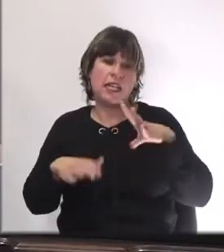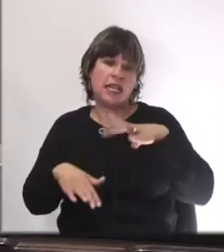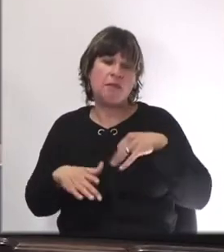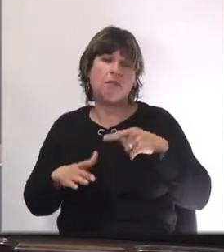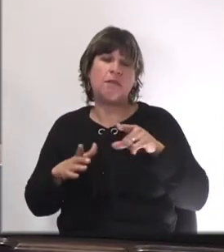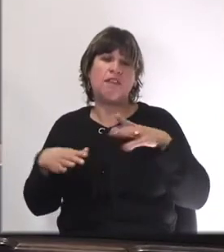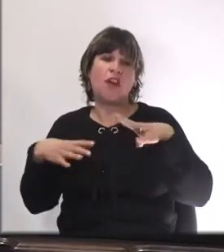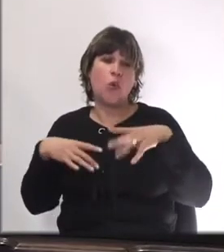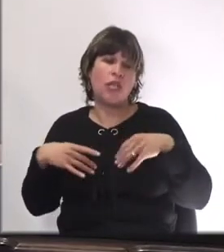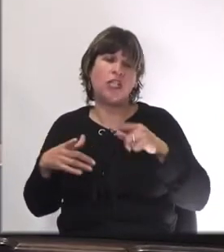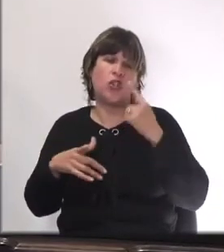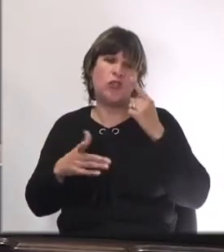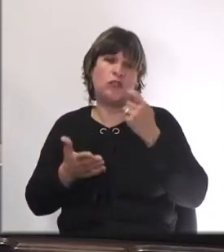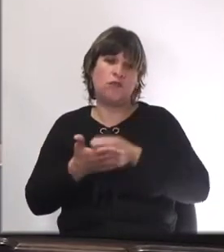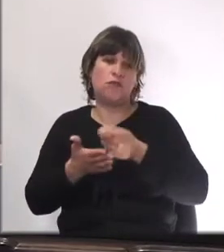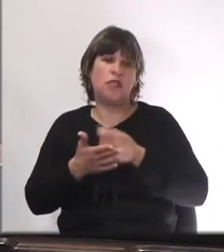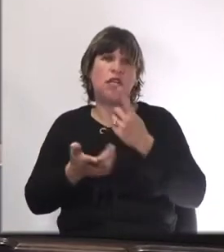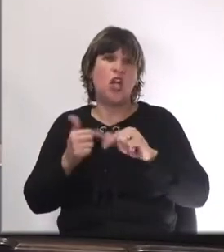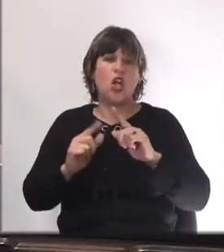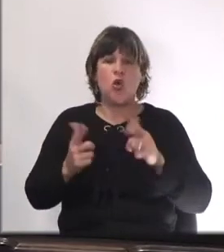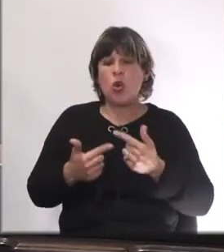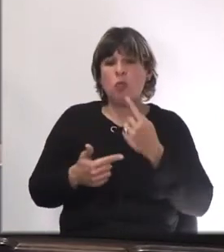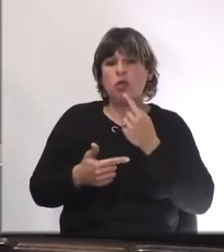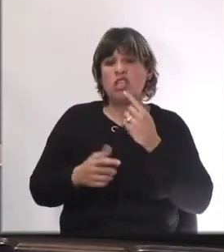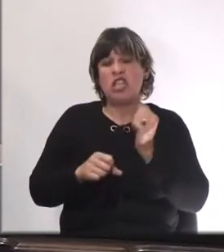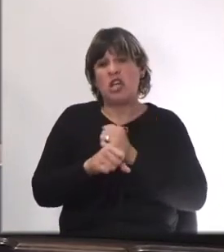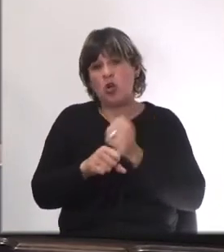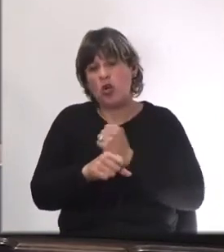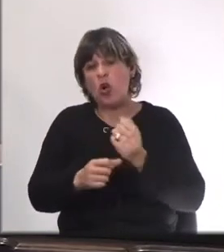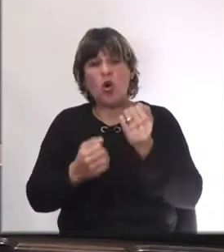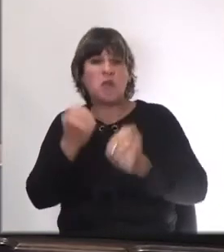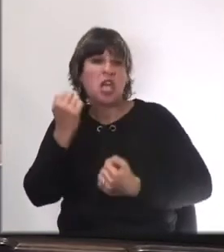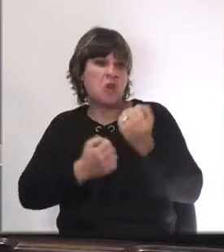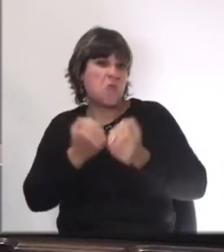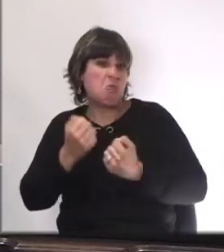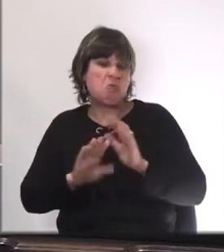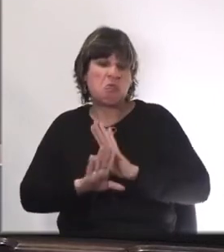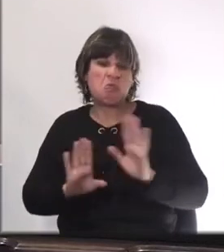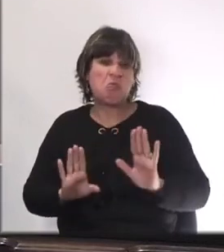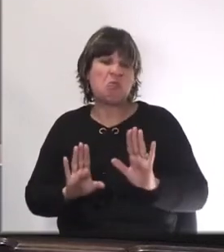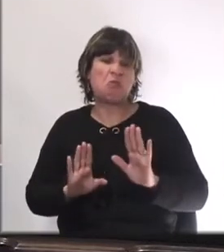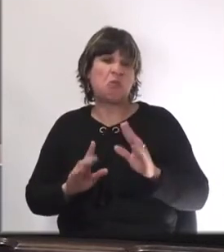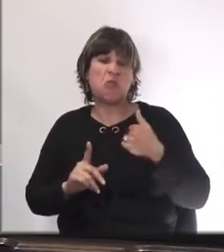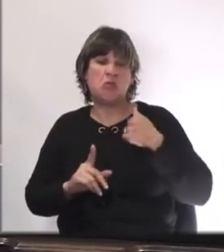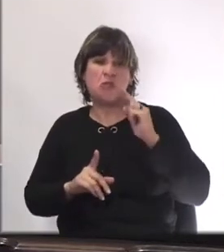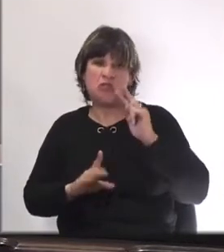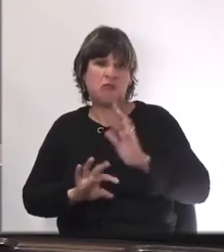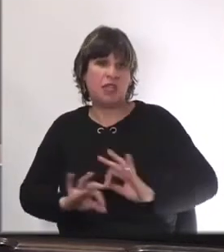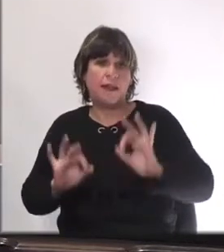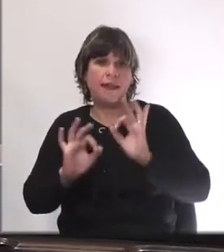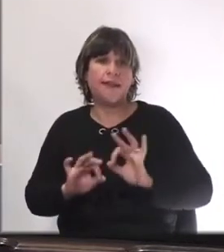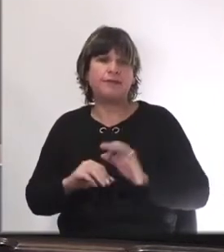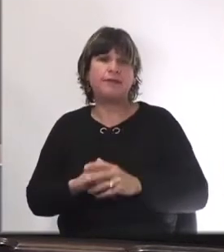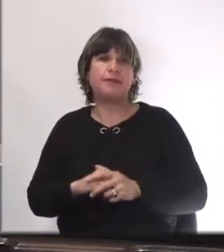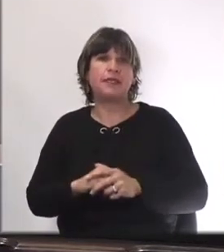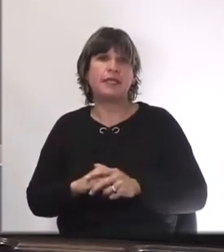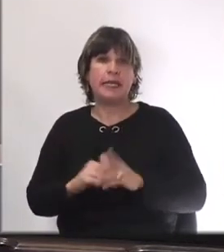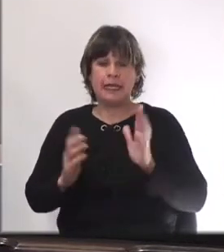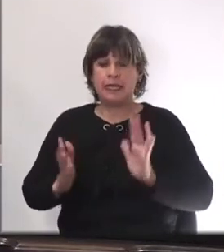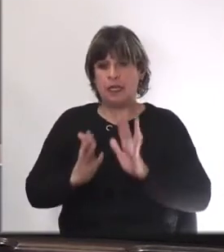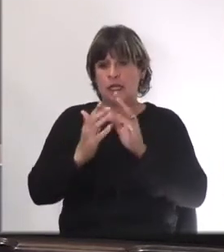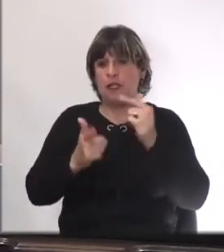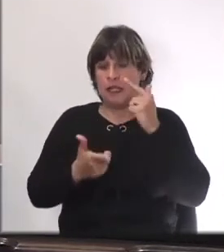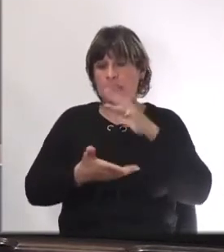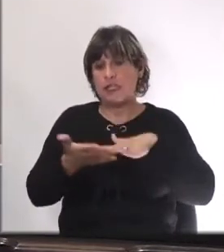de reactivación económica, las políticas de empleo brillan por su ausencia y ante un escenario